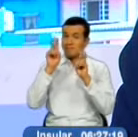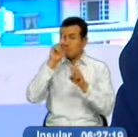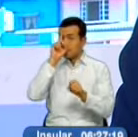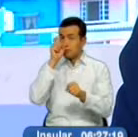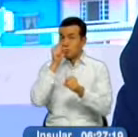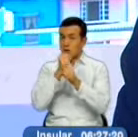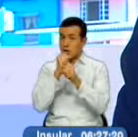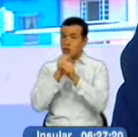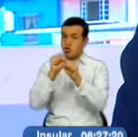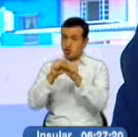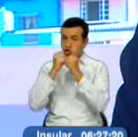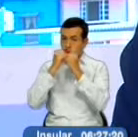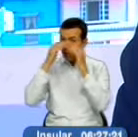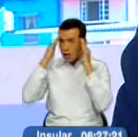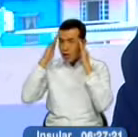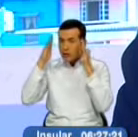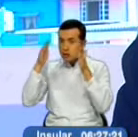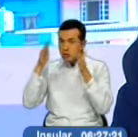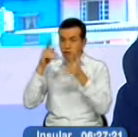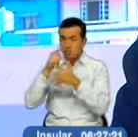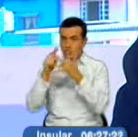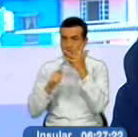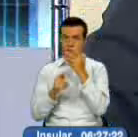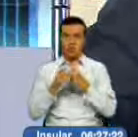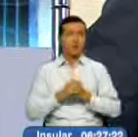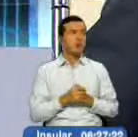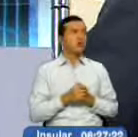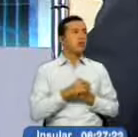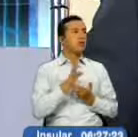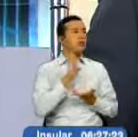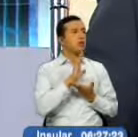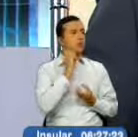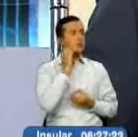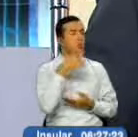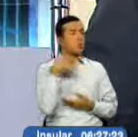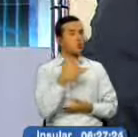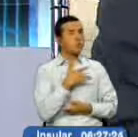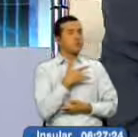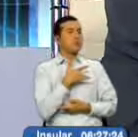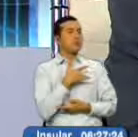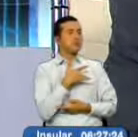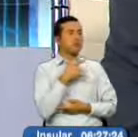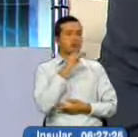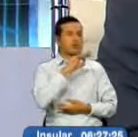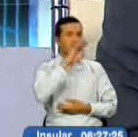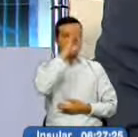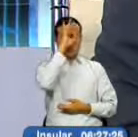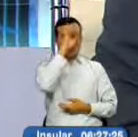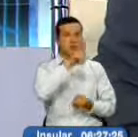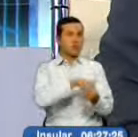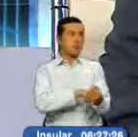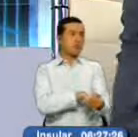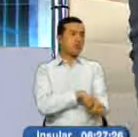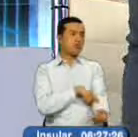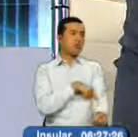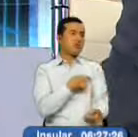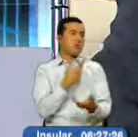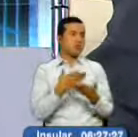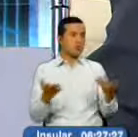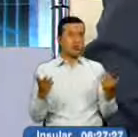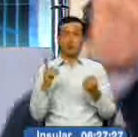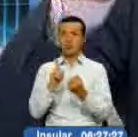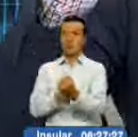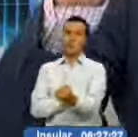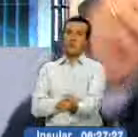sociales relacionados con la problemática que tú estás levantando. Este testimonio que me cuentas me ha dejado impactado, no conocía de esa tradición. Ahora, vamos. Tradición,